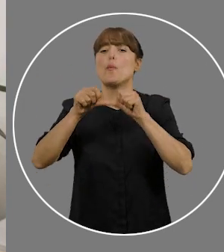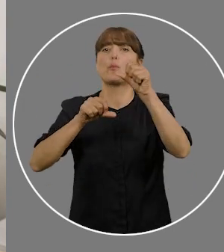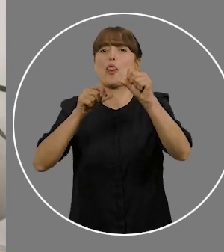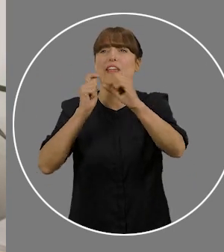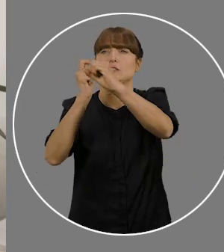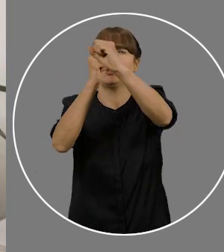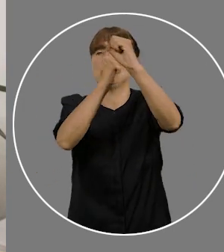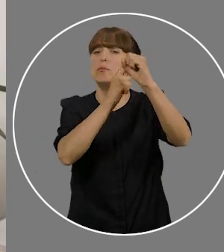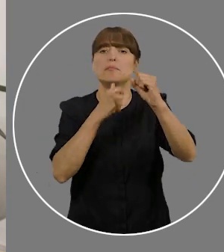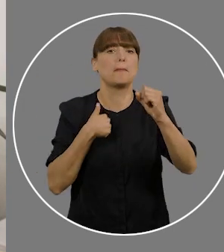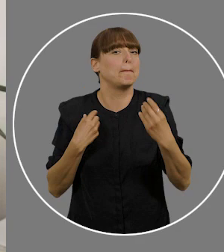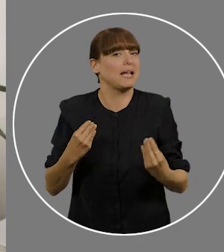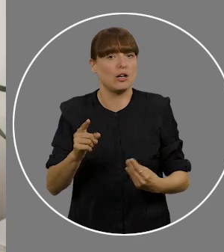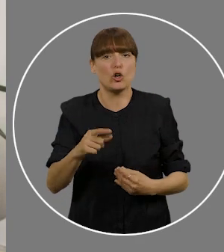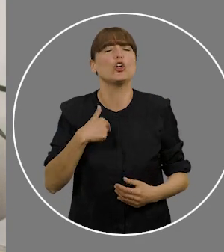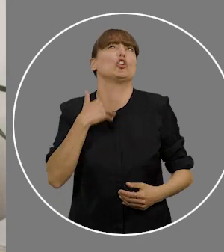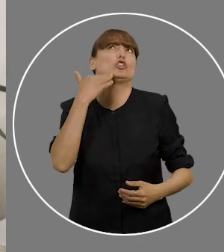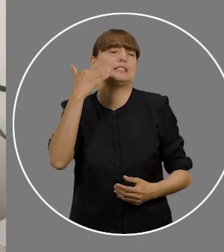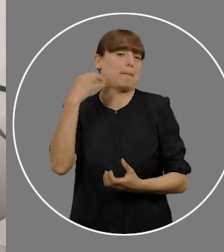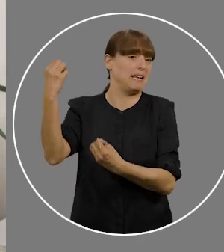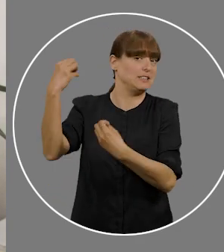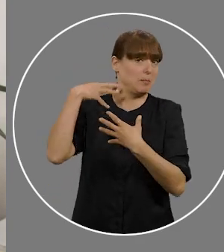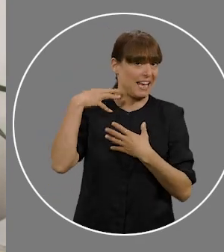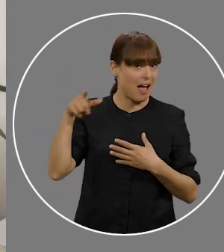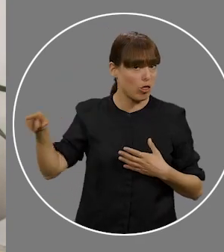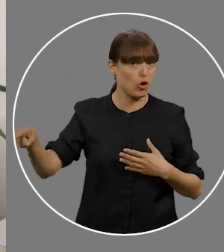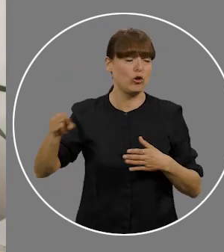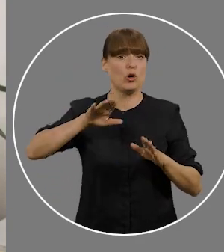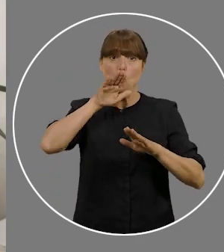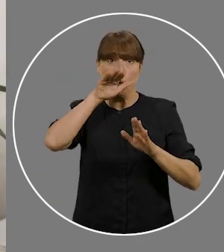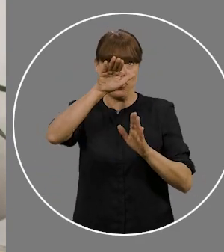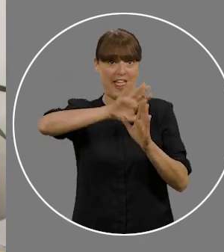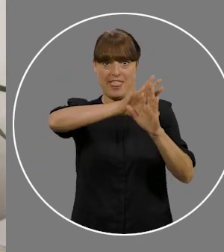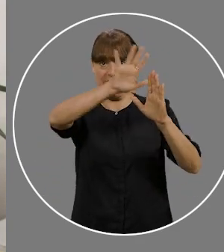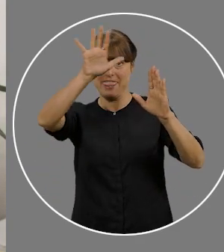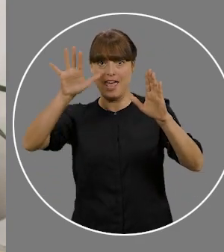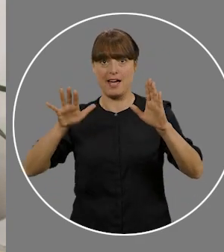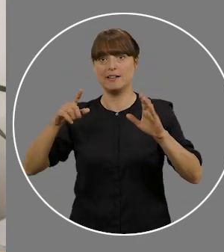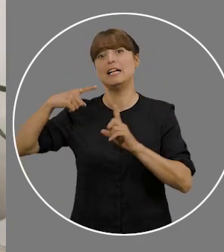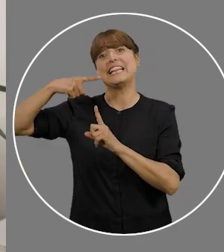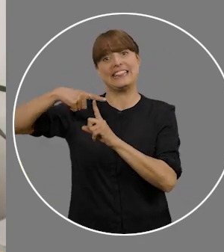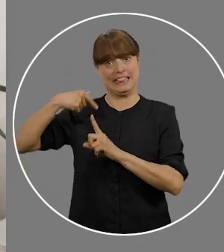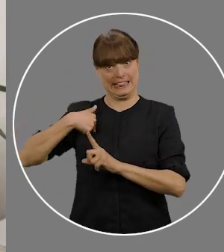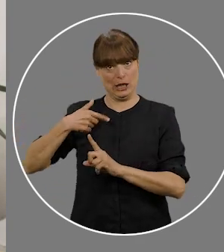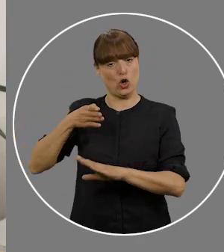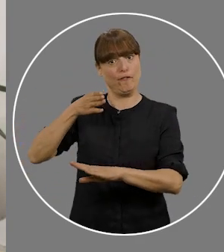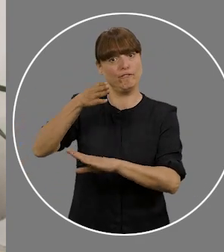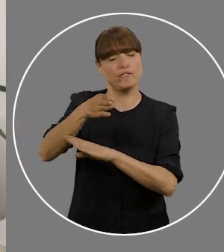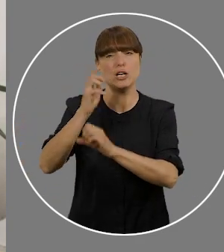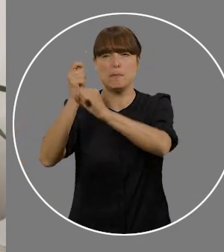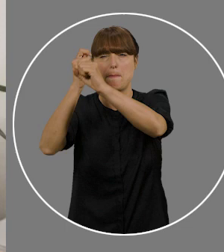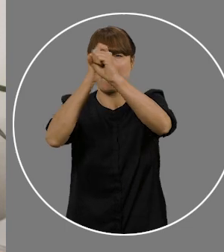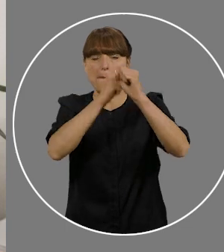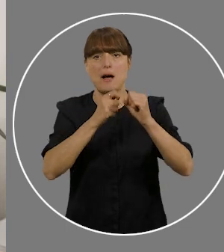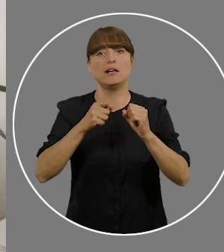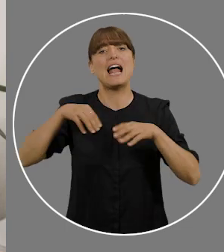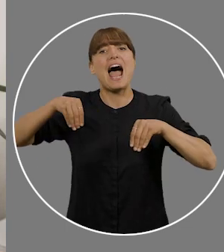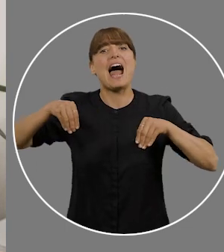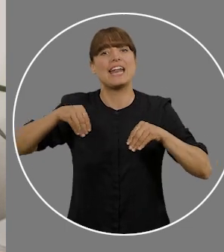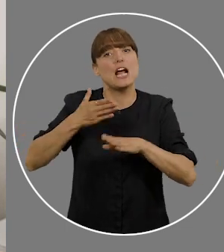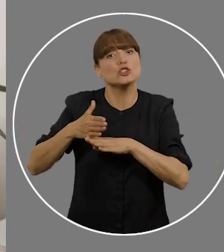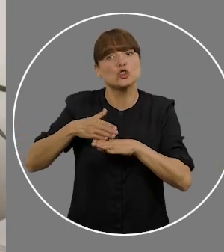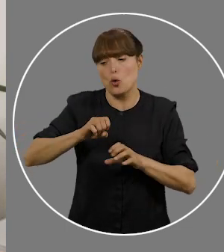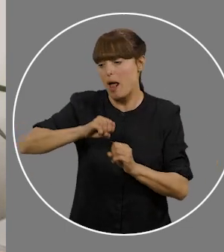hacía. Sé que sacaban la tierra, la echaban en un terraplén que había, pero cuando